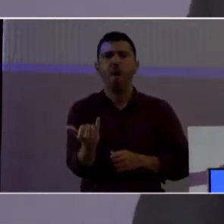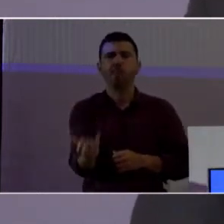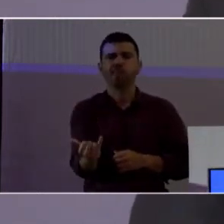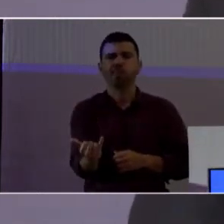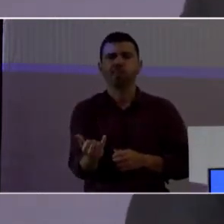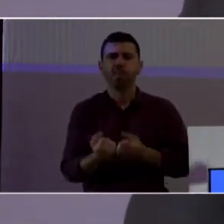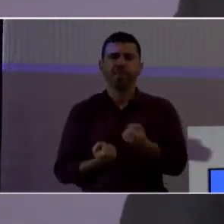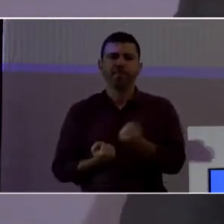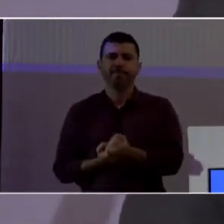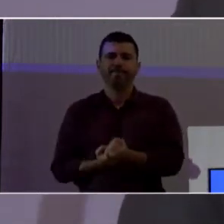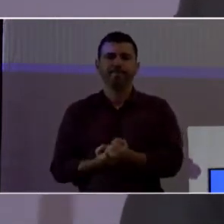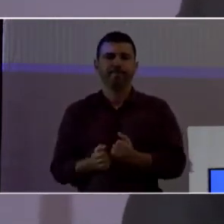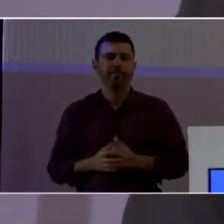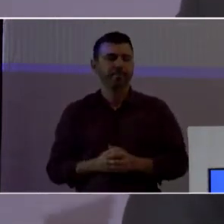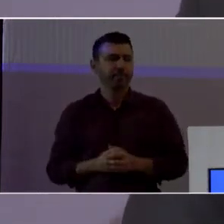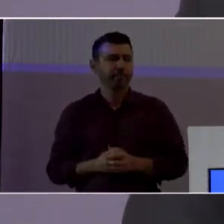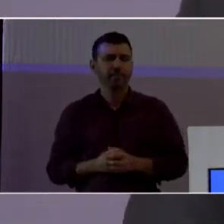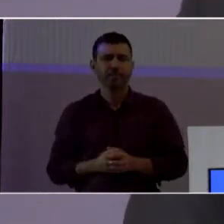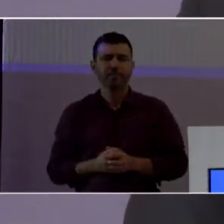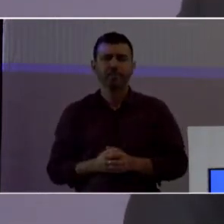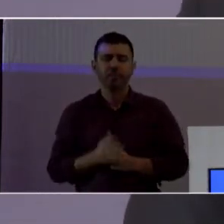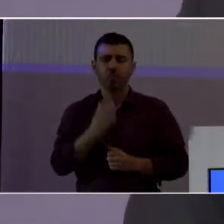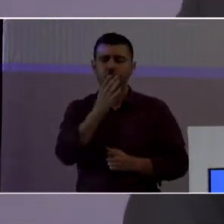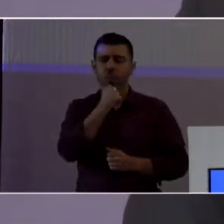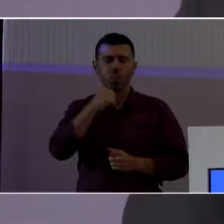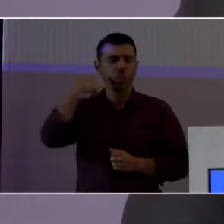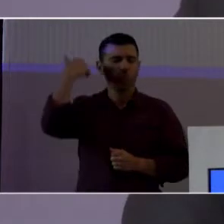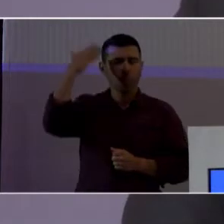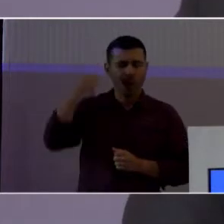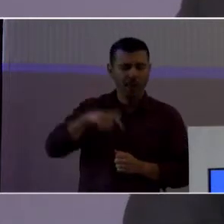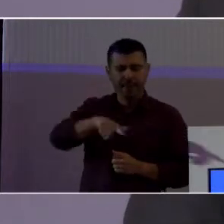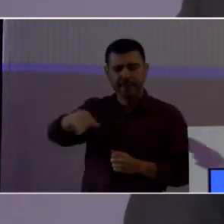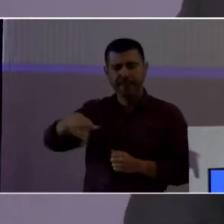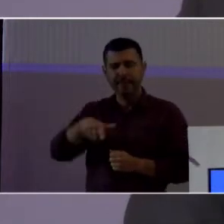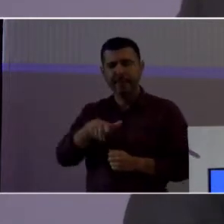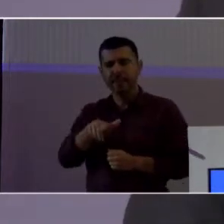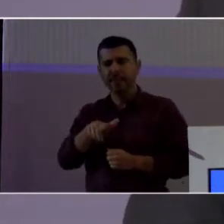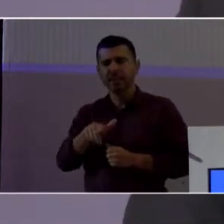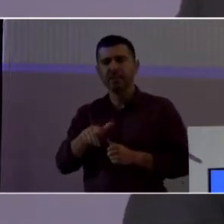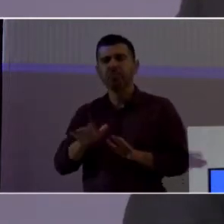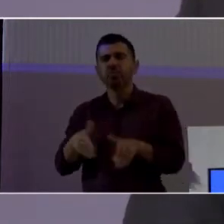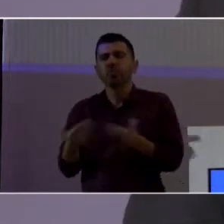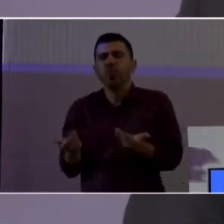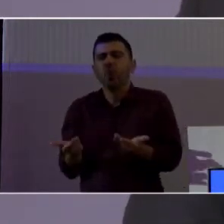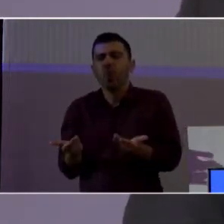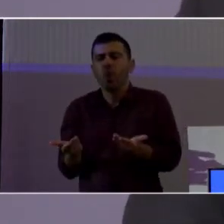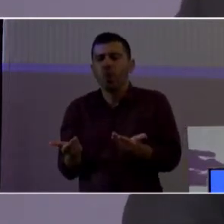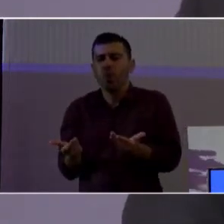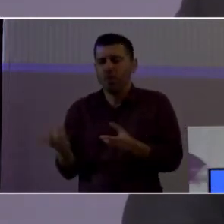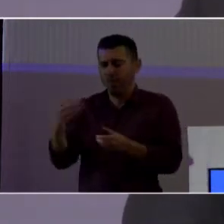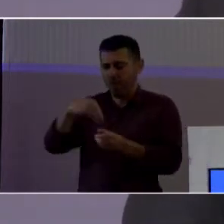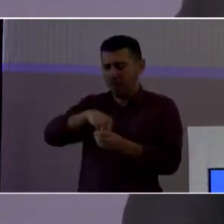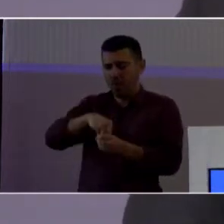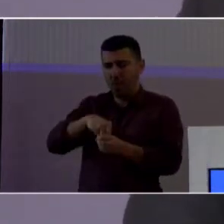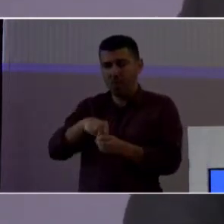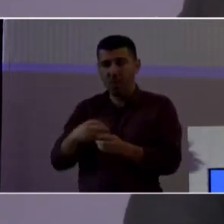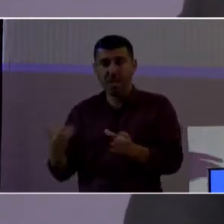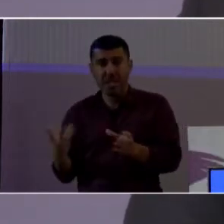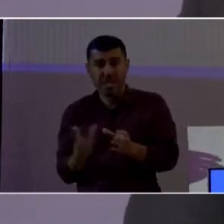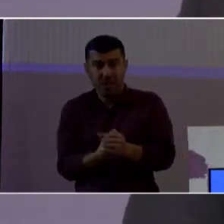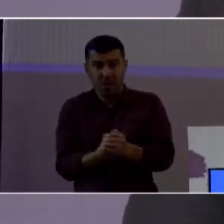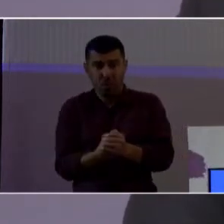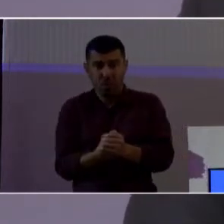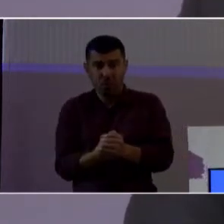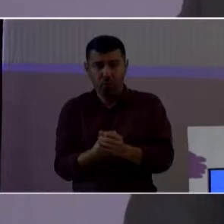No hay mejor camino que la inclusión y que la incorporación de toda